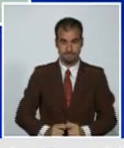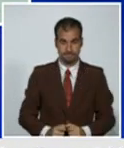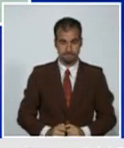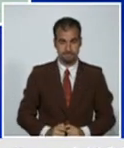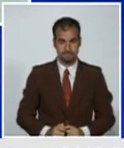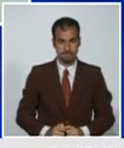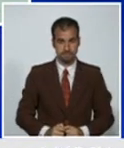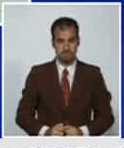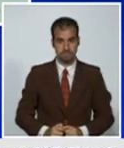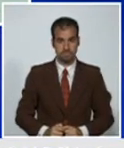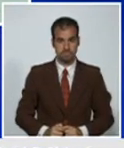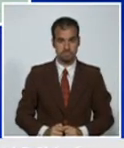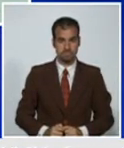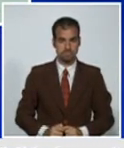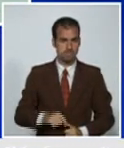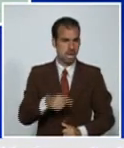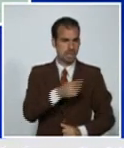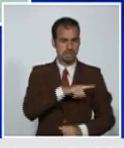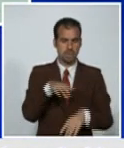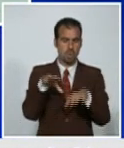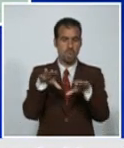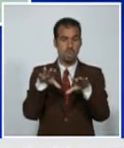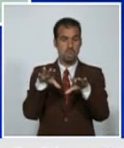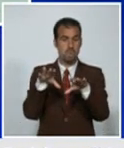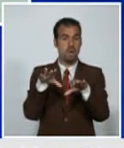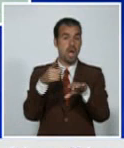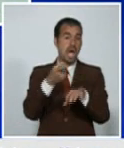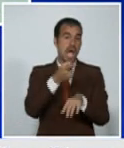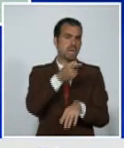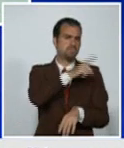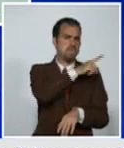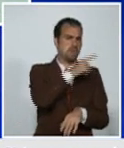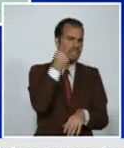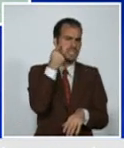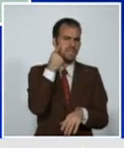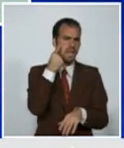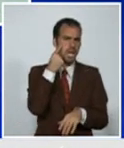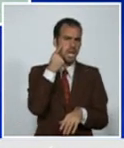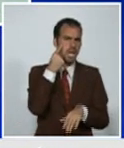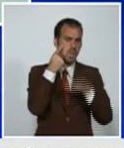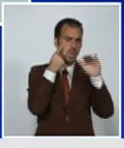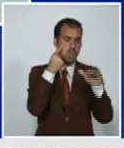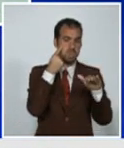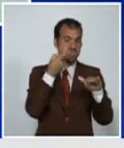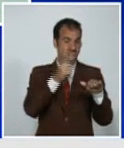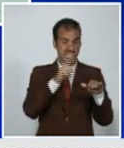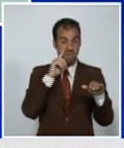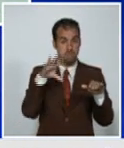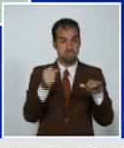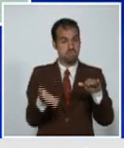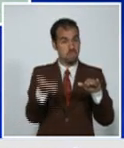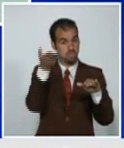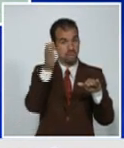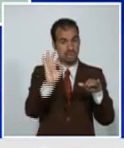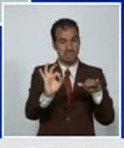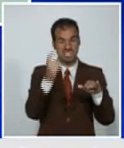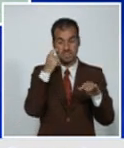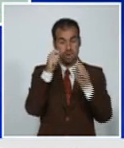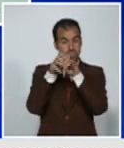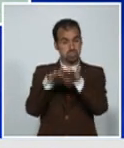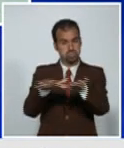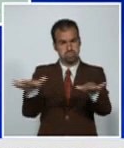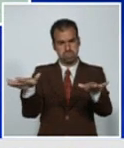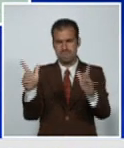En el día de ayer con 15 más que la jornada anterior, además con una dispersión, aunque la transmisión mayor es